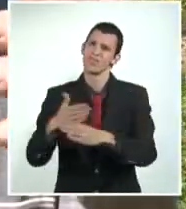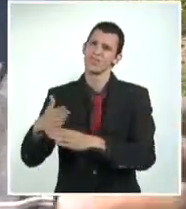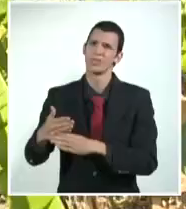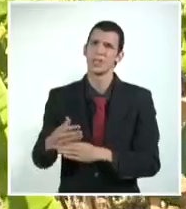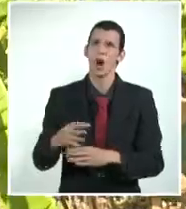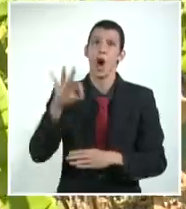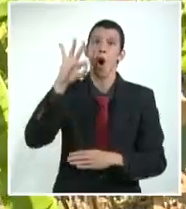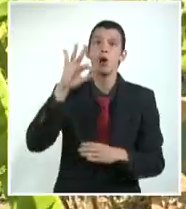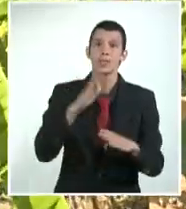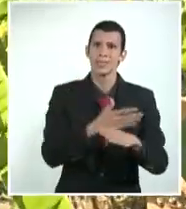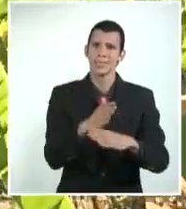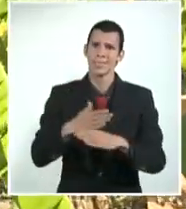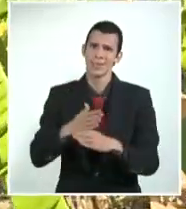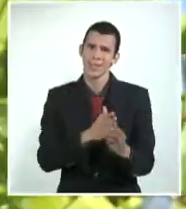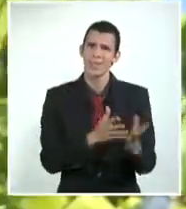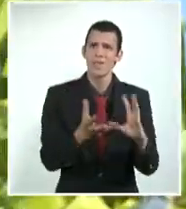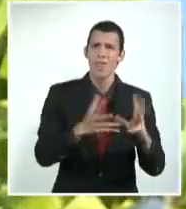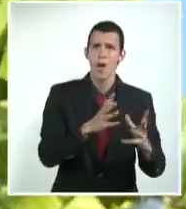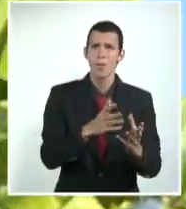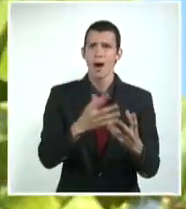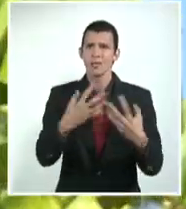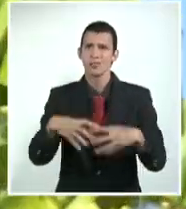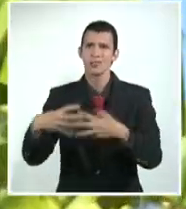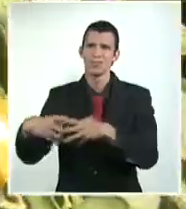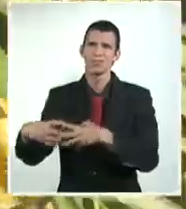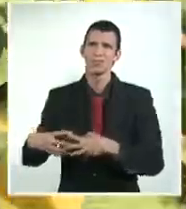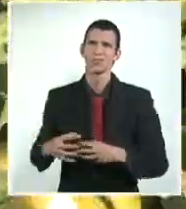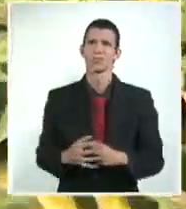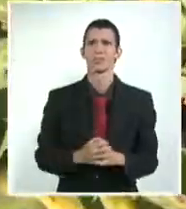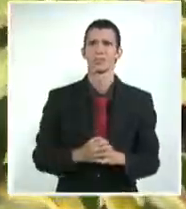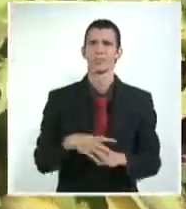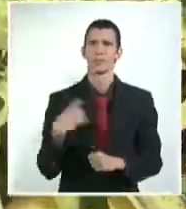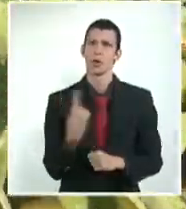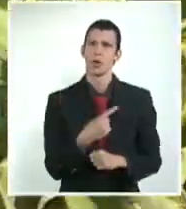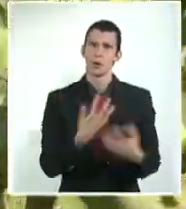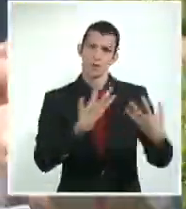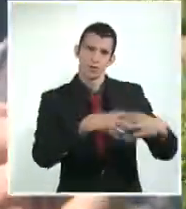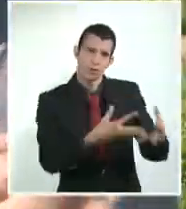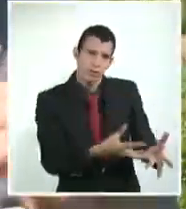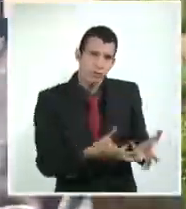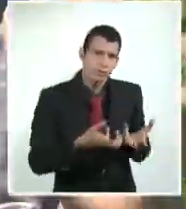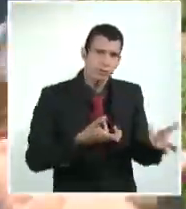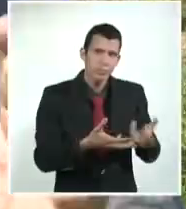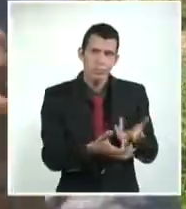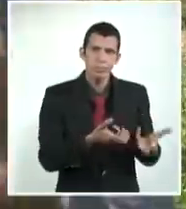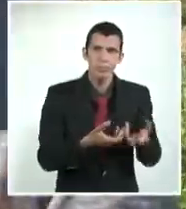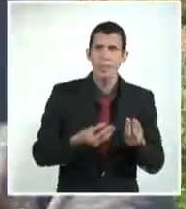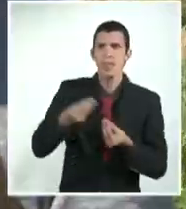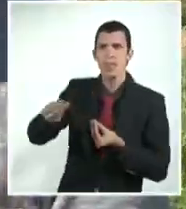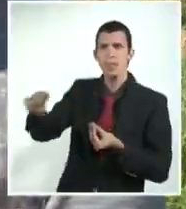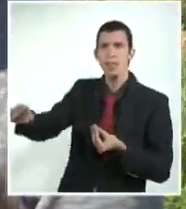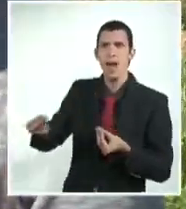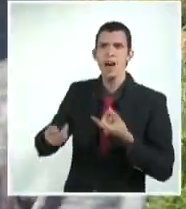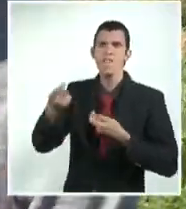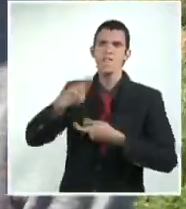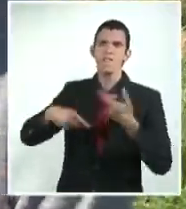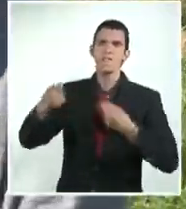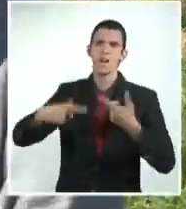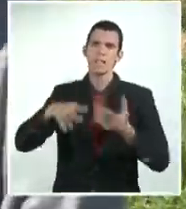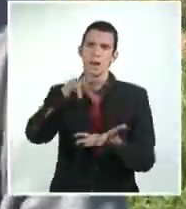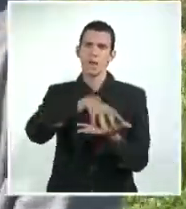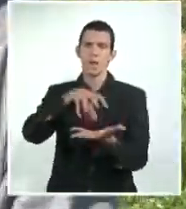renglones en producción. Nosotros ahora estamos suministrando a puntos de venta y, en el caso mío,